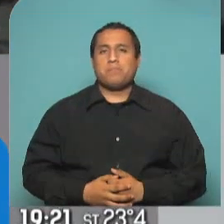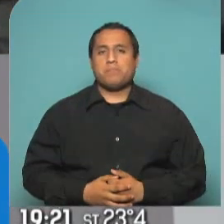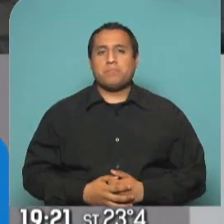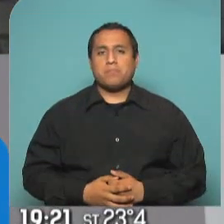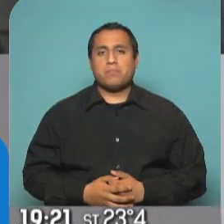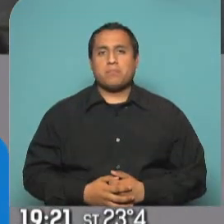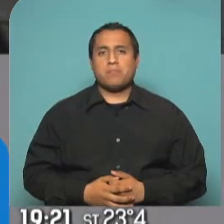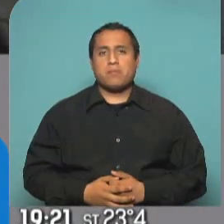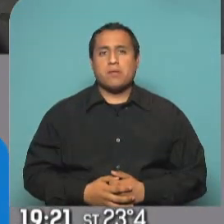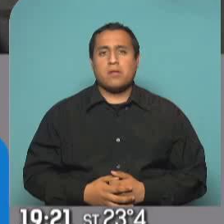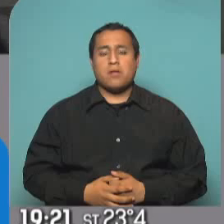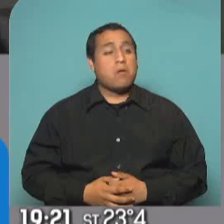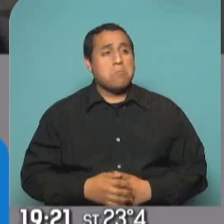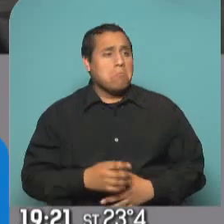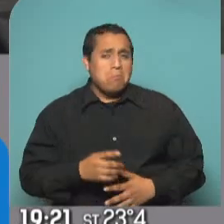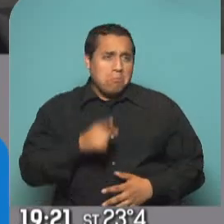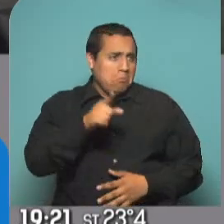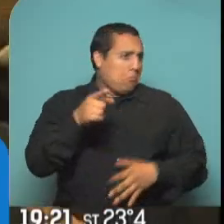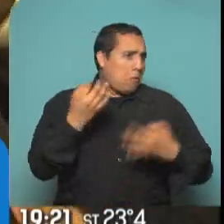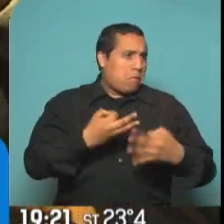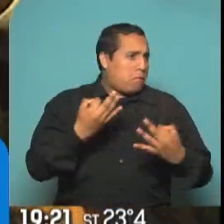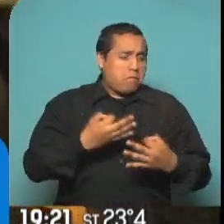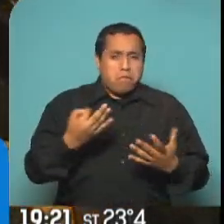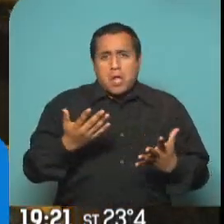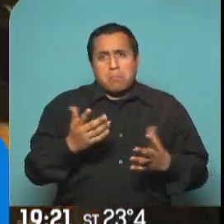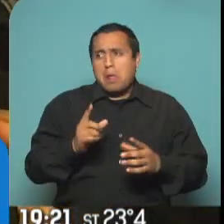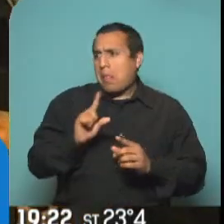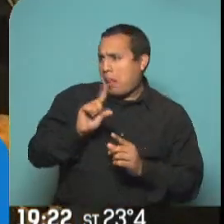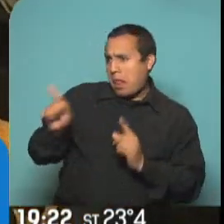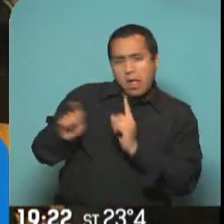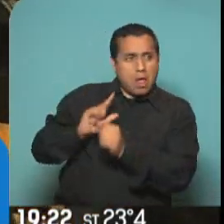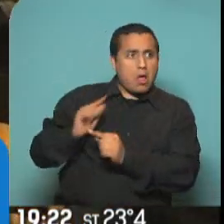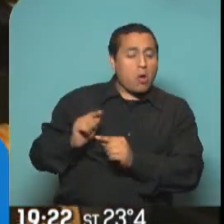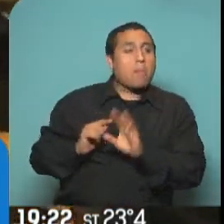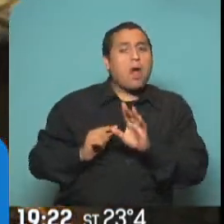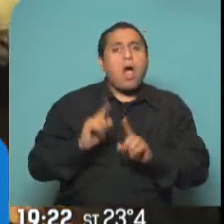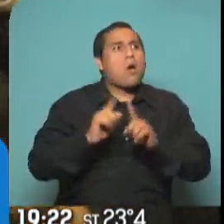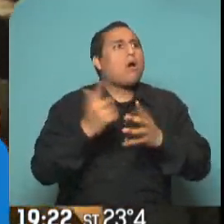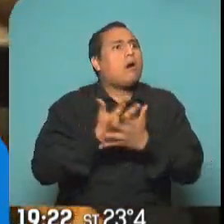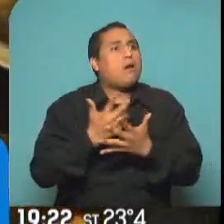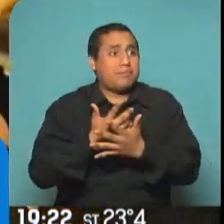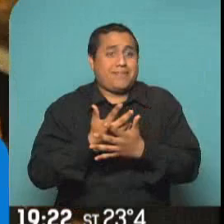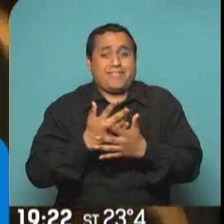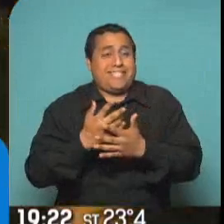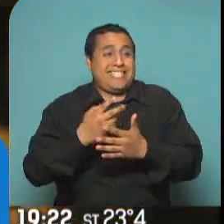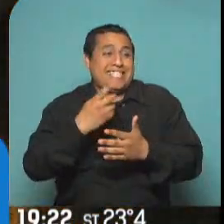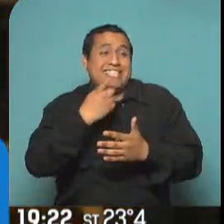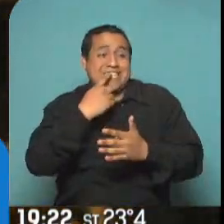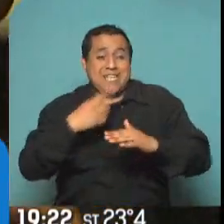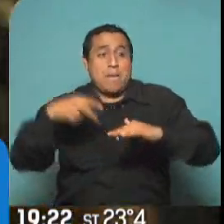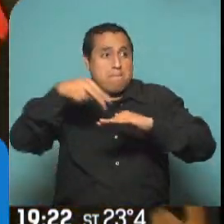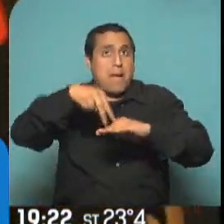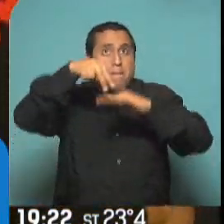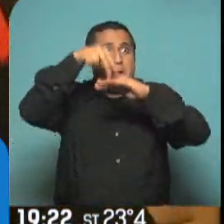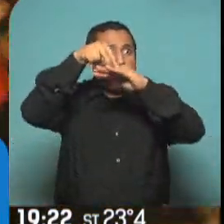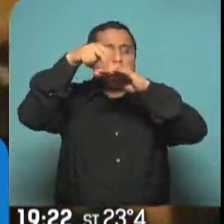Yo no, ellos estaban bien porque estaban un poquito retirados de ahí, pero los que la pasaron mal, los que estuvieron arriba de la estructura, que fue una estructura de 18 metros.